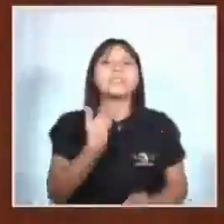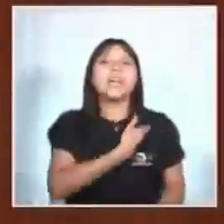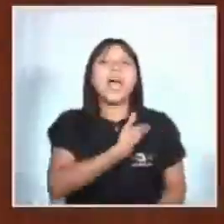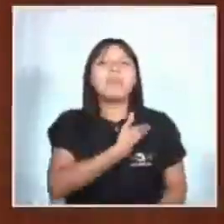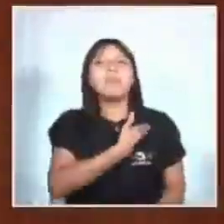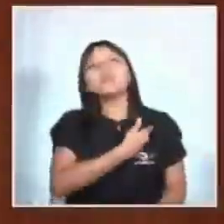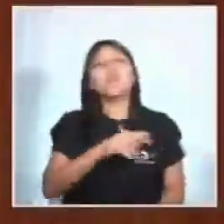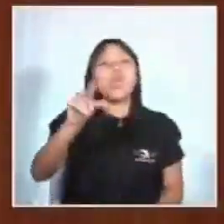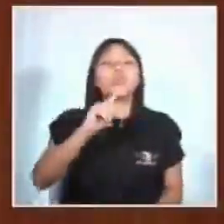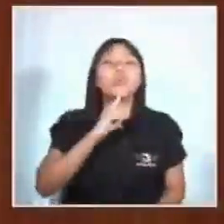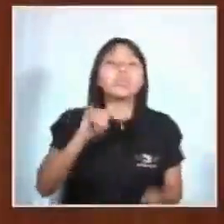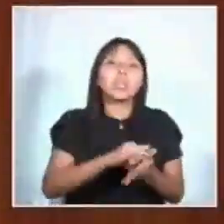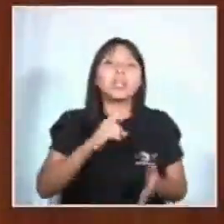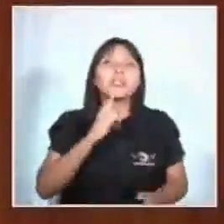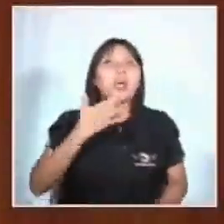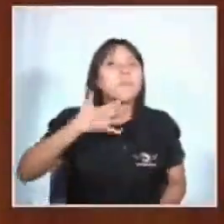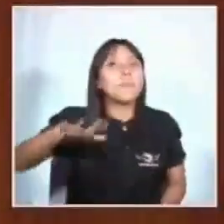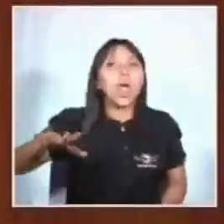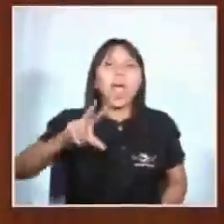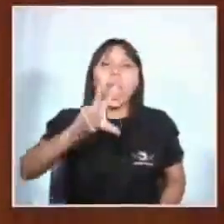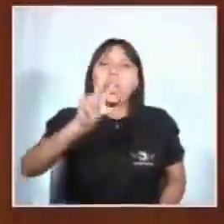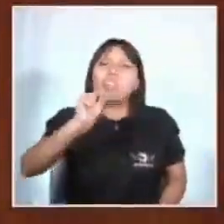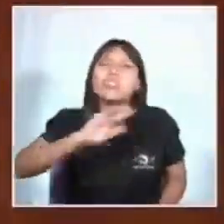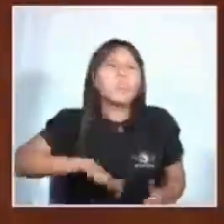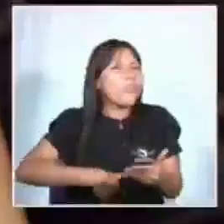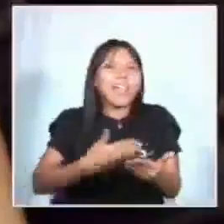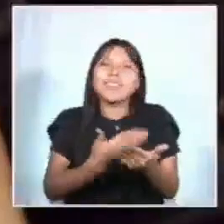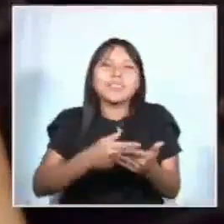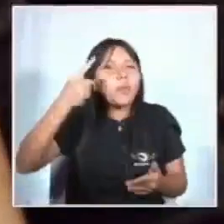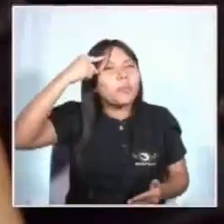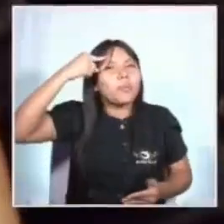No es que está mal, es que no nació para encajar.